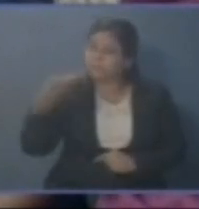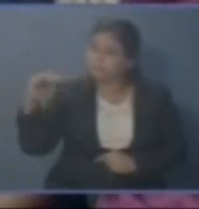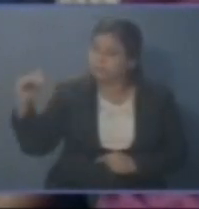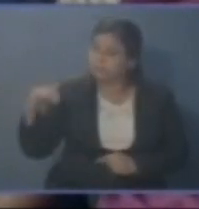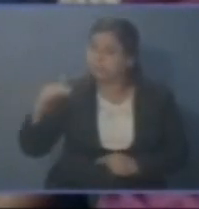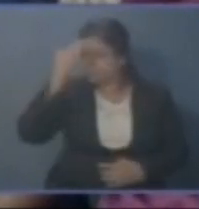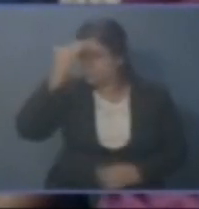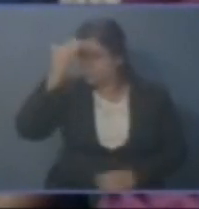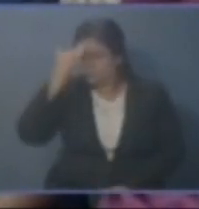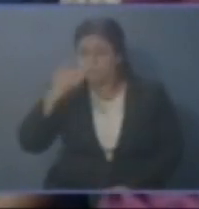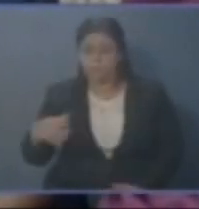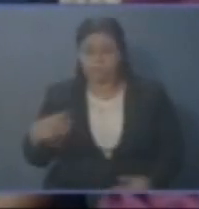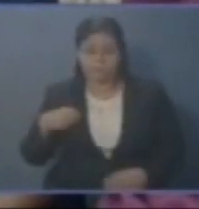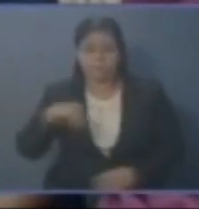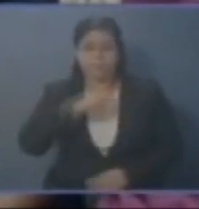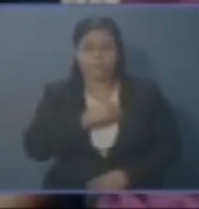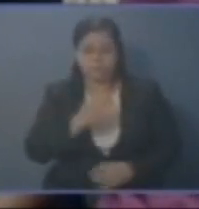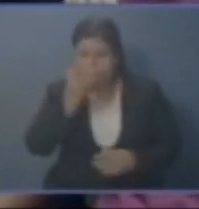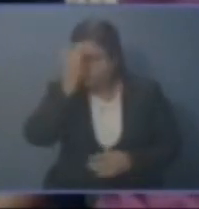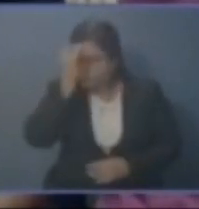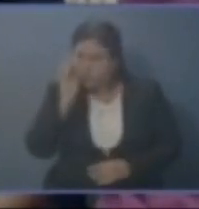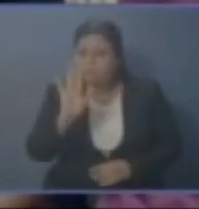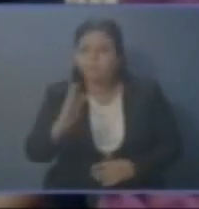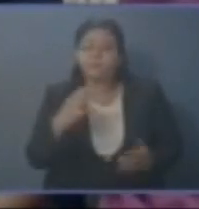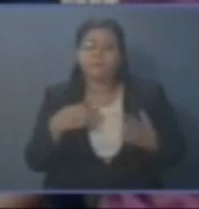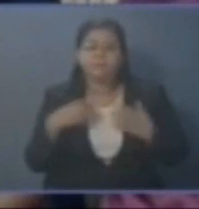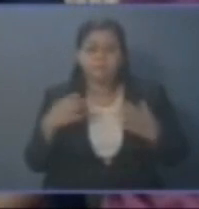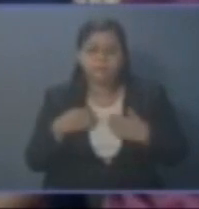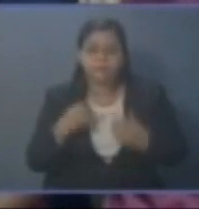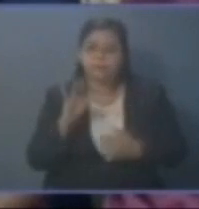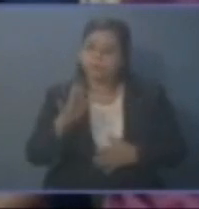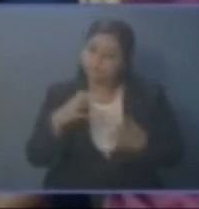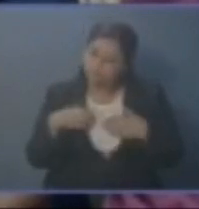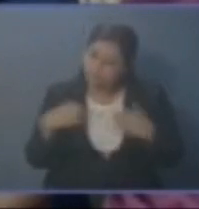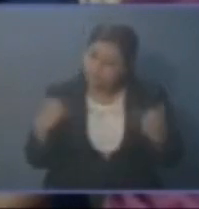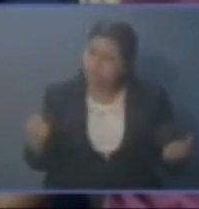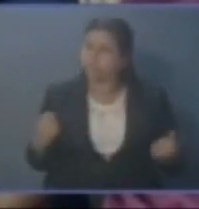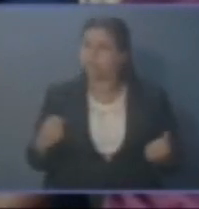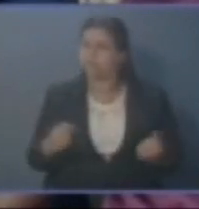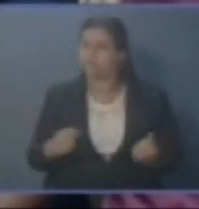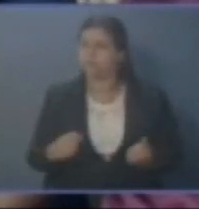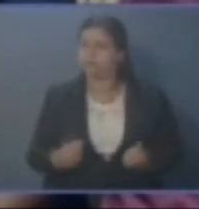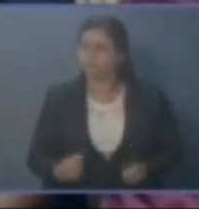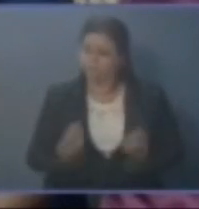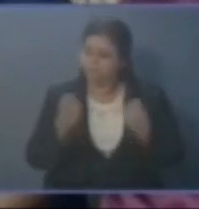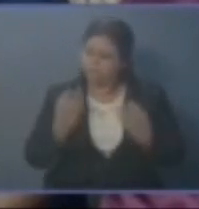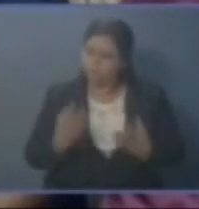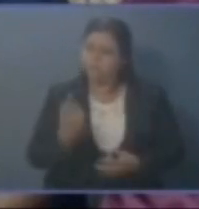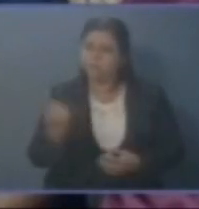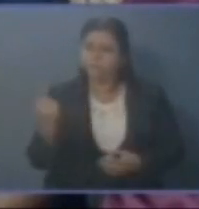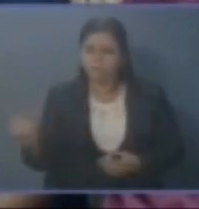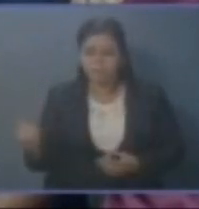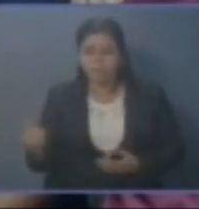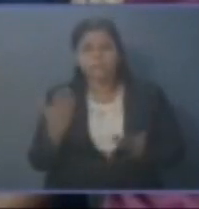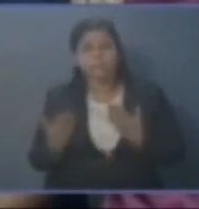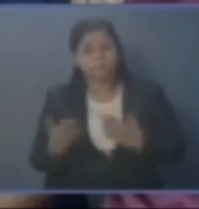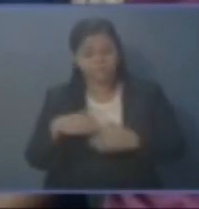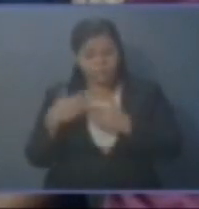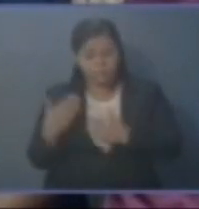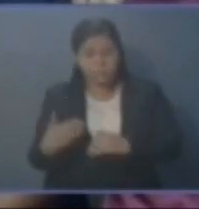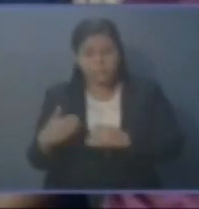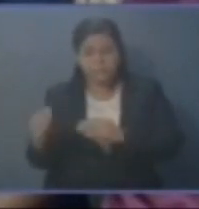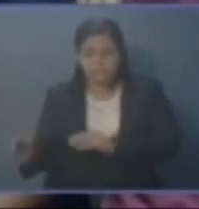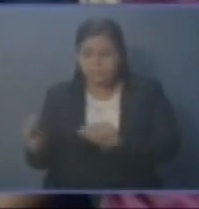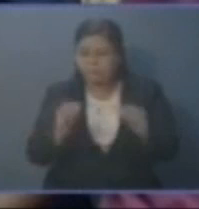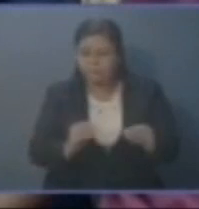que el gremio médico está preocupado por su vida, por la salud. La mayoría de estos pacientes van a ser tratados en el